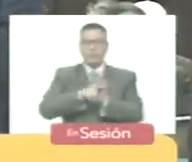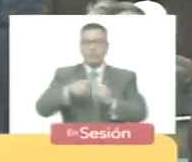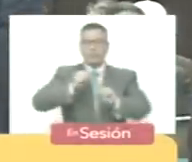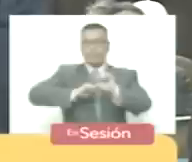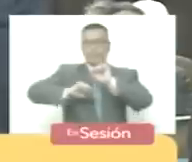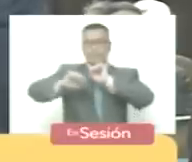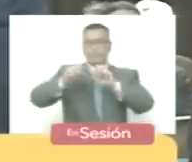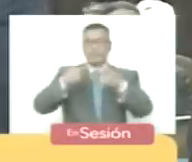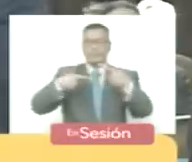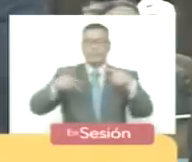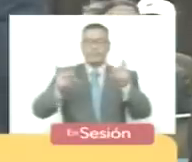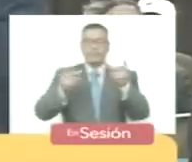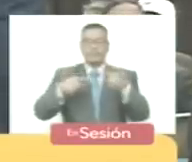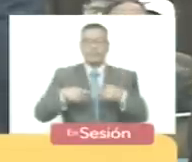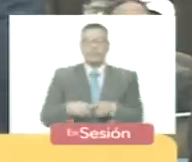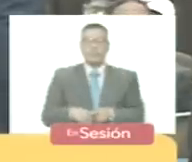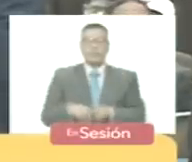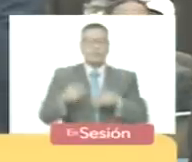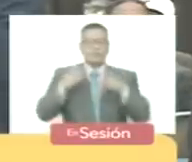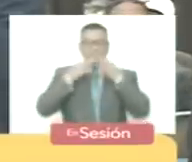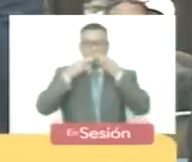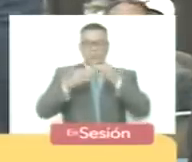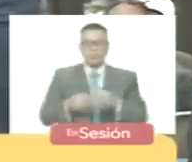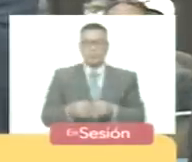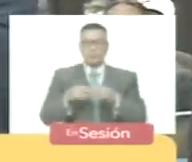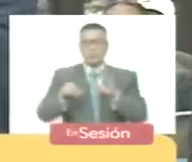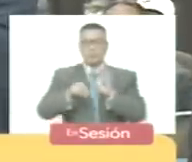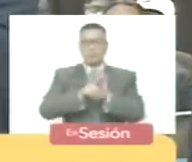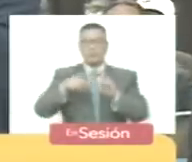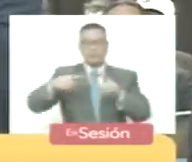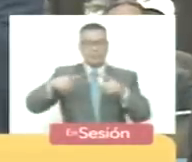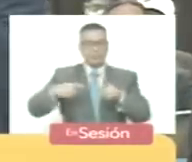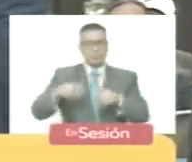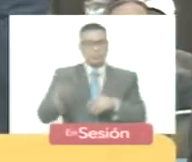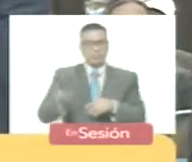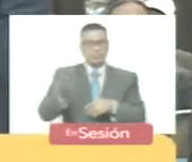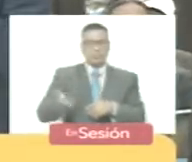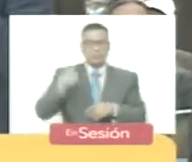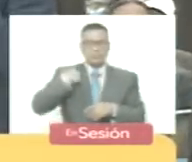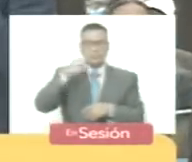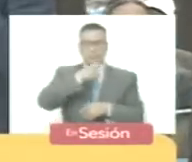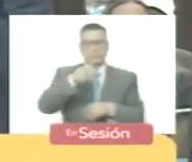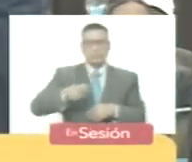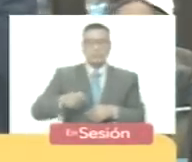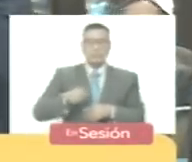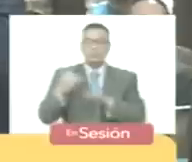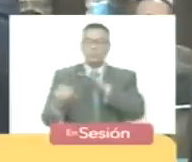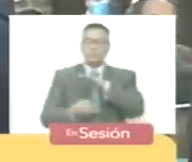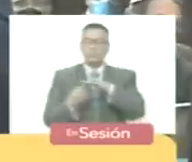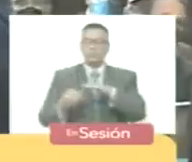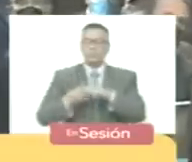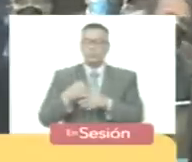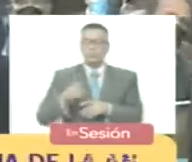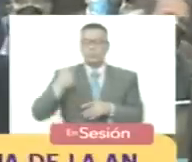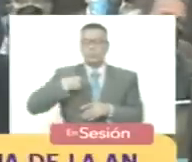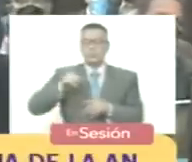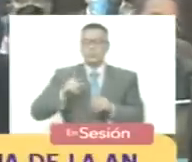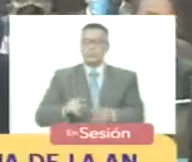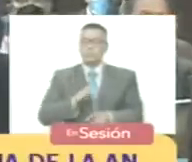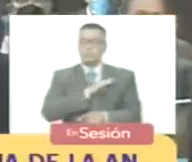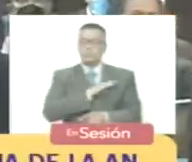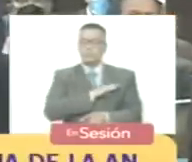defensa pública para garantizar los derechos fundamentales de los ciudadanos y una institución que tenga